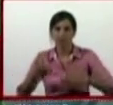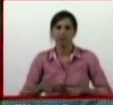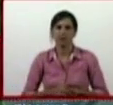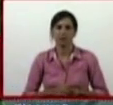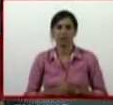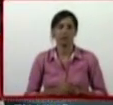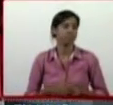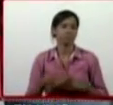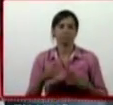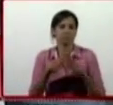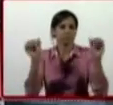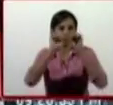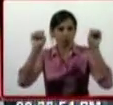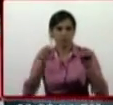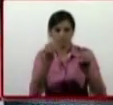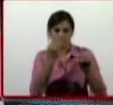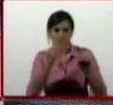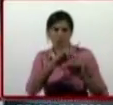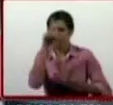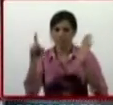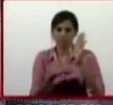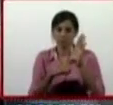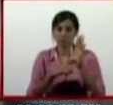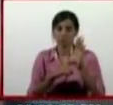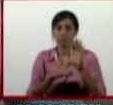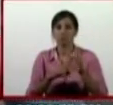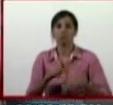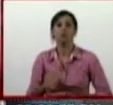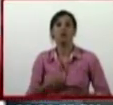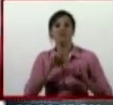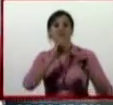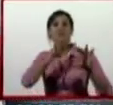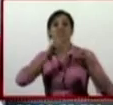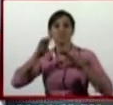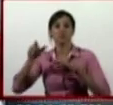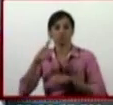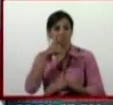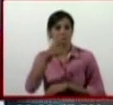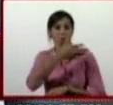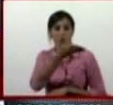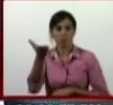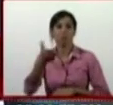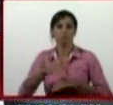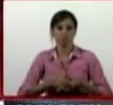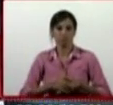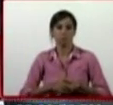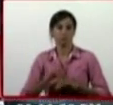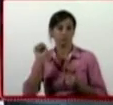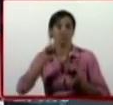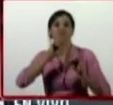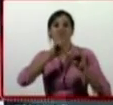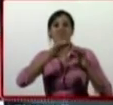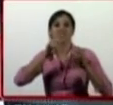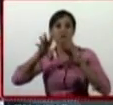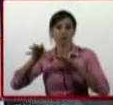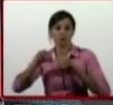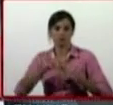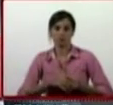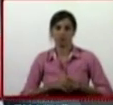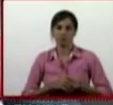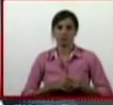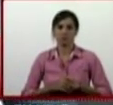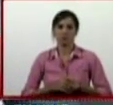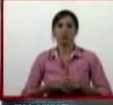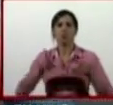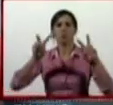de todo el sistema alimentario de la revolución, que es una bendición para el pueblo. Es una bendición. Y del nuevo proyecto